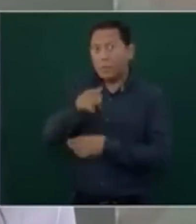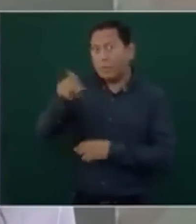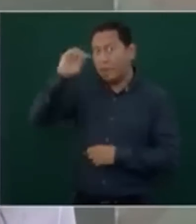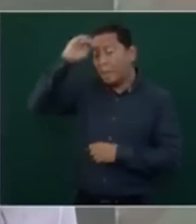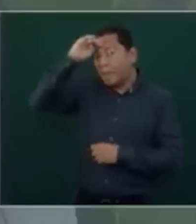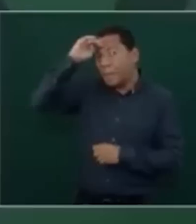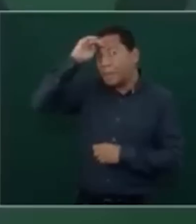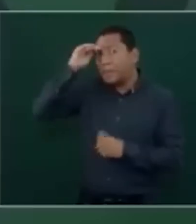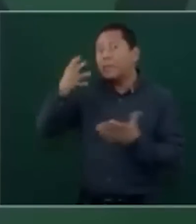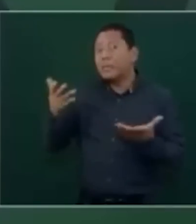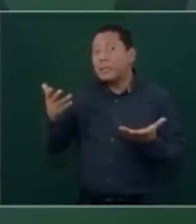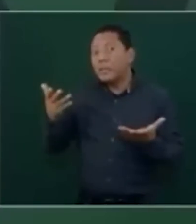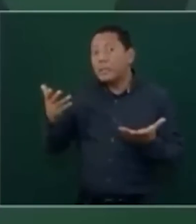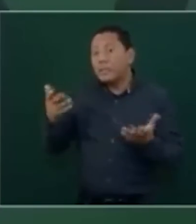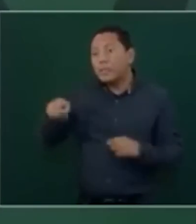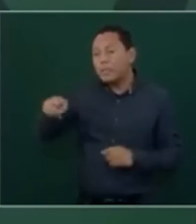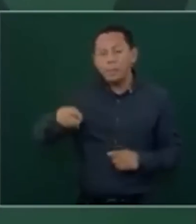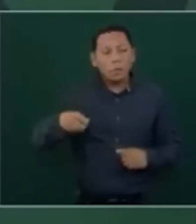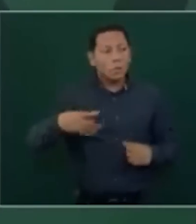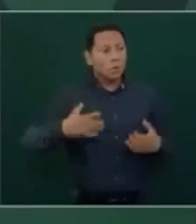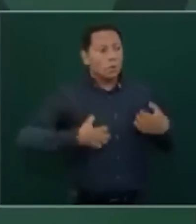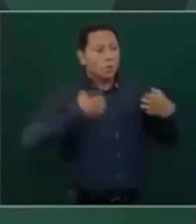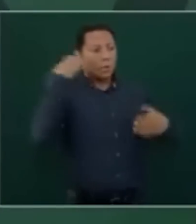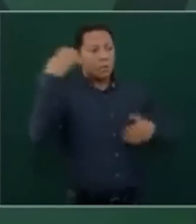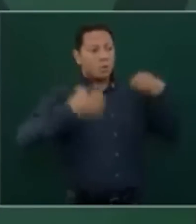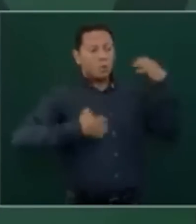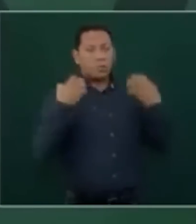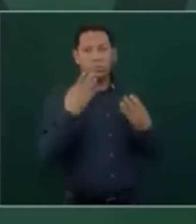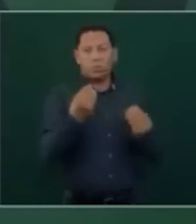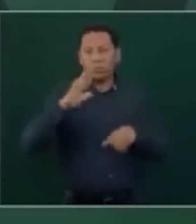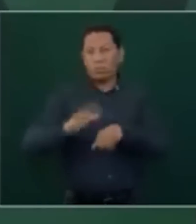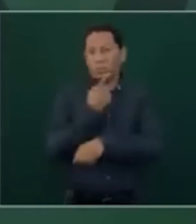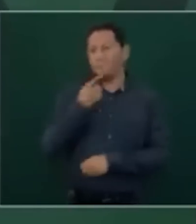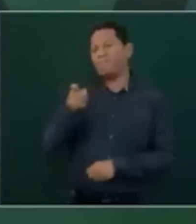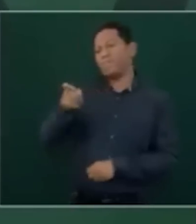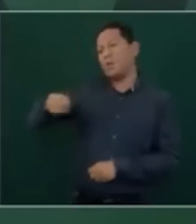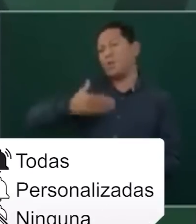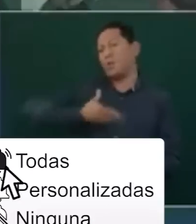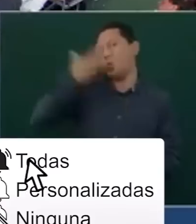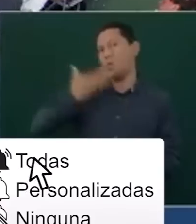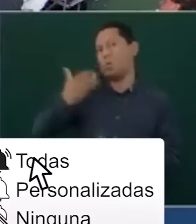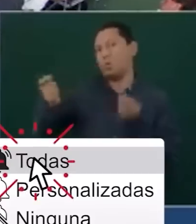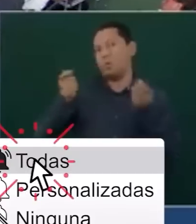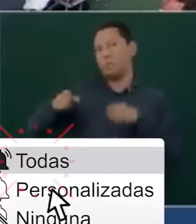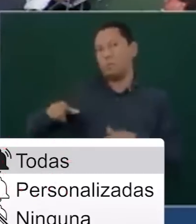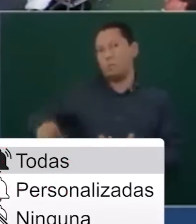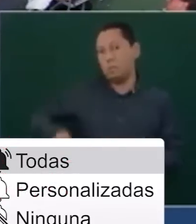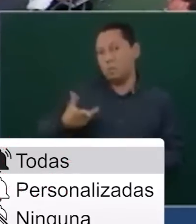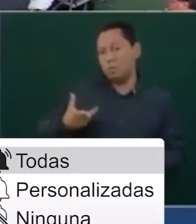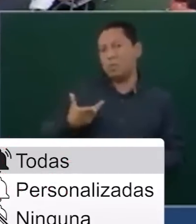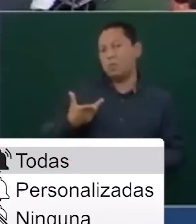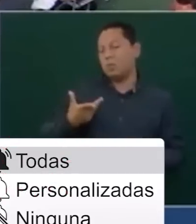pondrían el grito en el cielo, porque así son de hipócritas los conservadores.